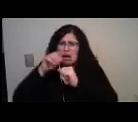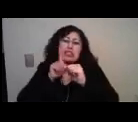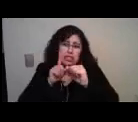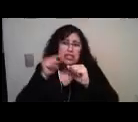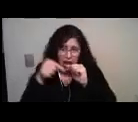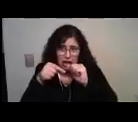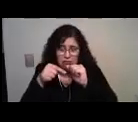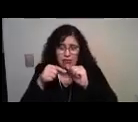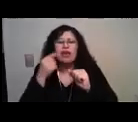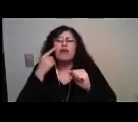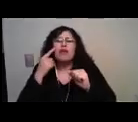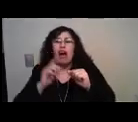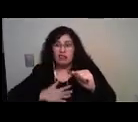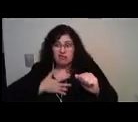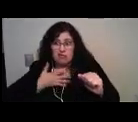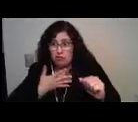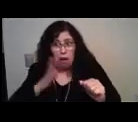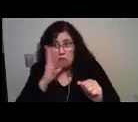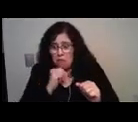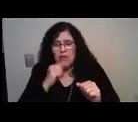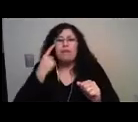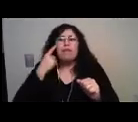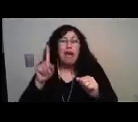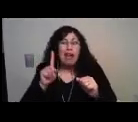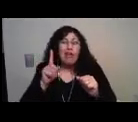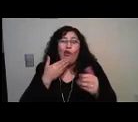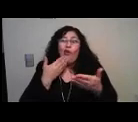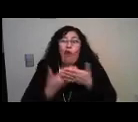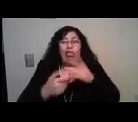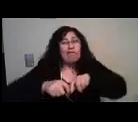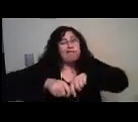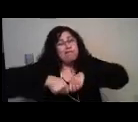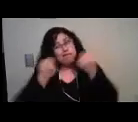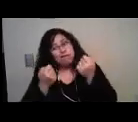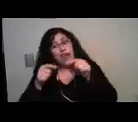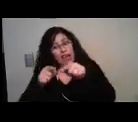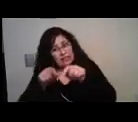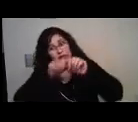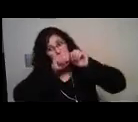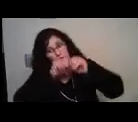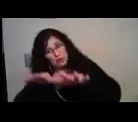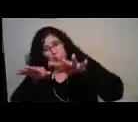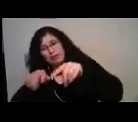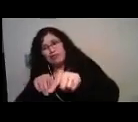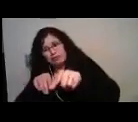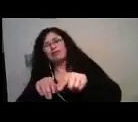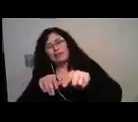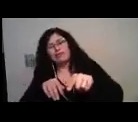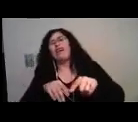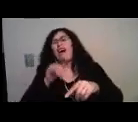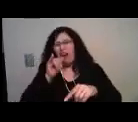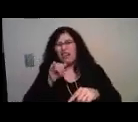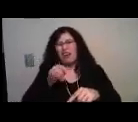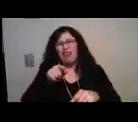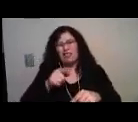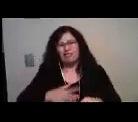una sintomatología hasta que se rompe, ¿ya? Y pasa esto, que el flujo sanguíneo